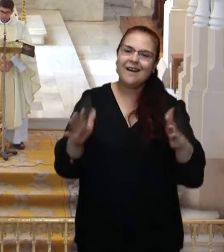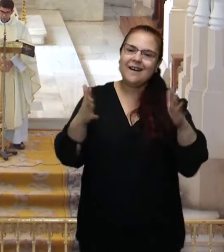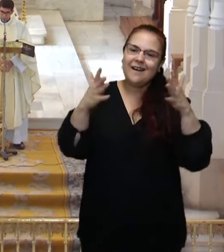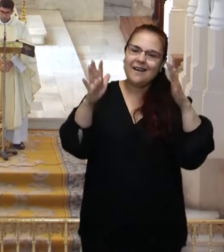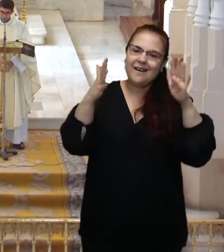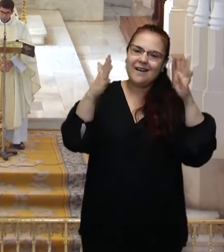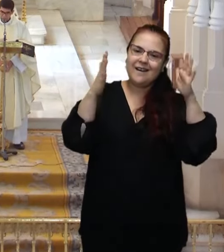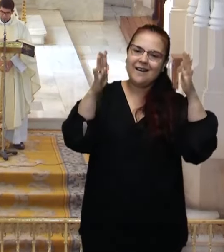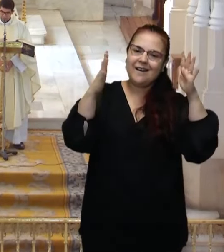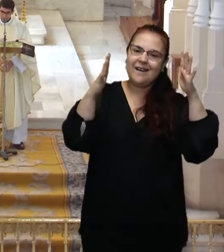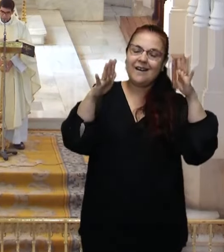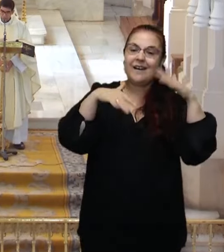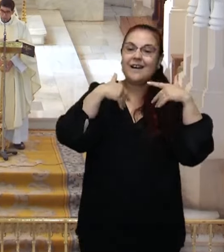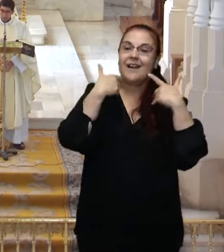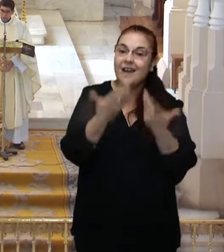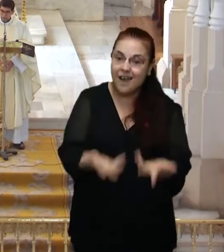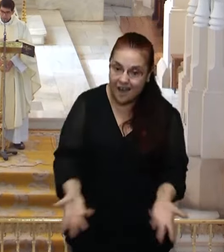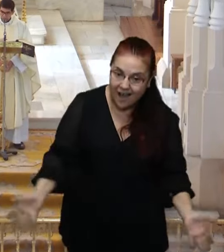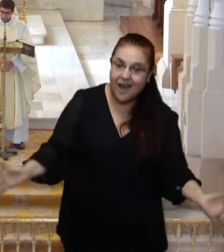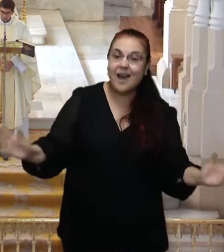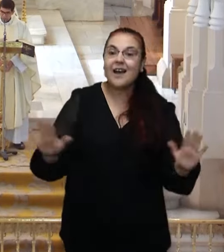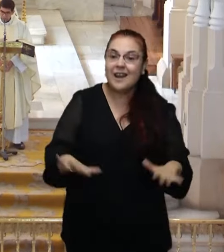Aleluya.